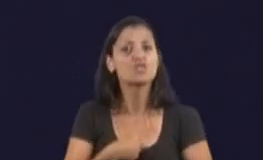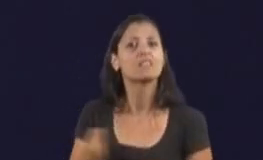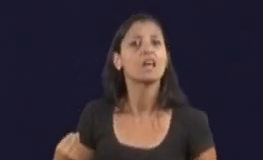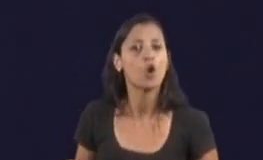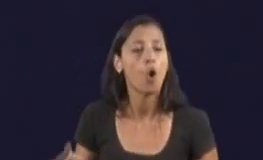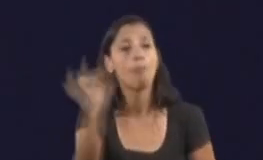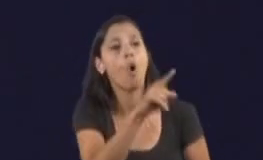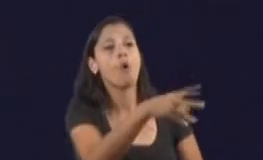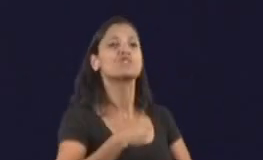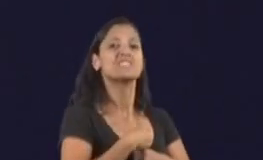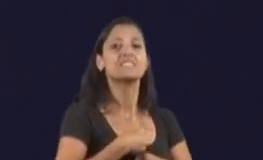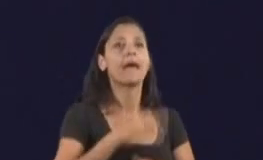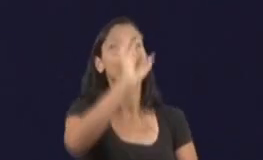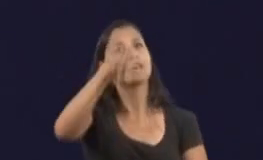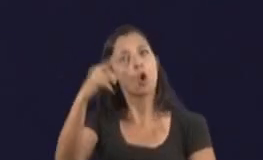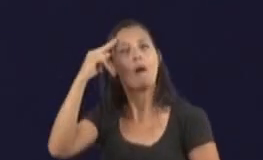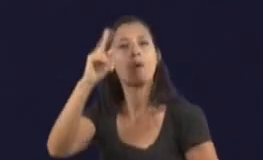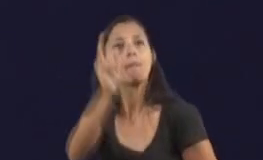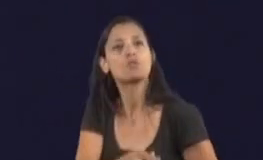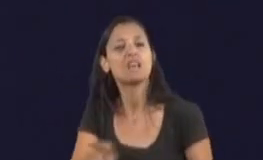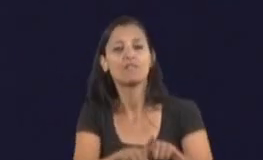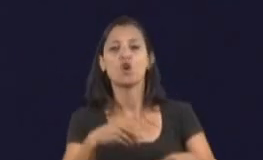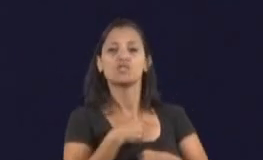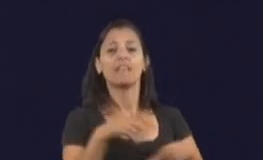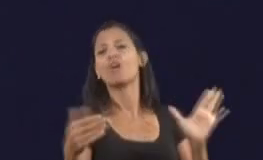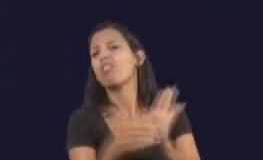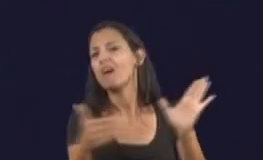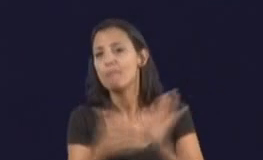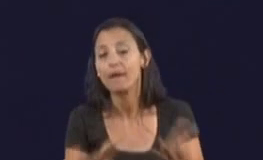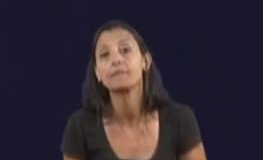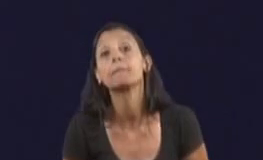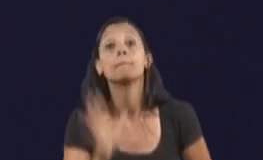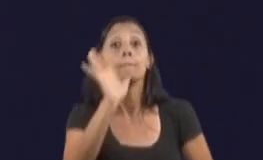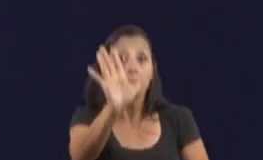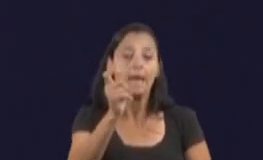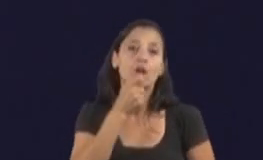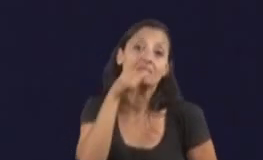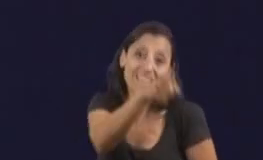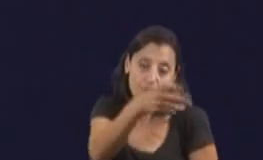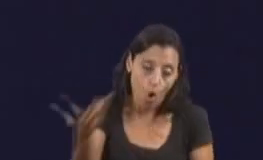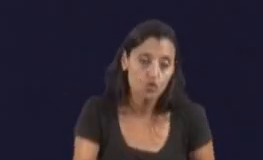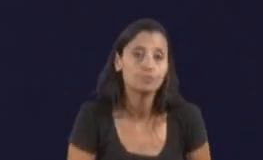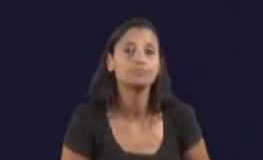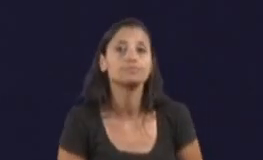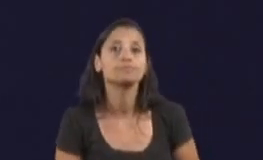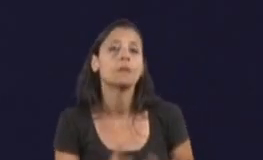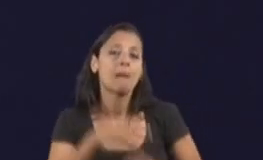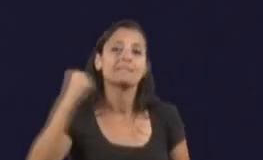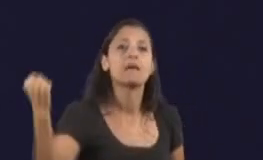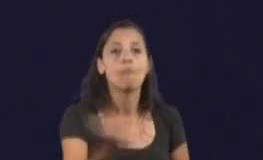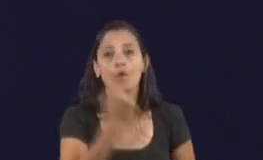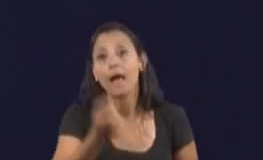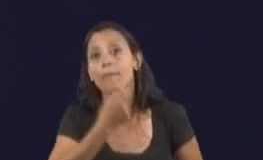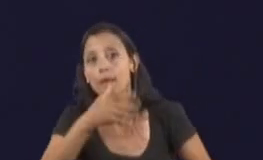o vas a haber sentido un 0,9% de inflación. Ahora, si vos dentro de tu canasta tienen más preponderancia los bienes